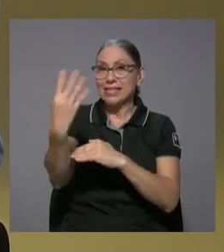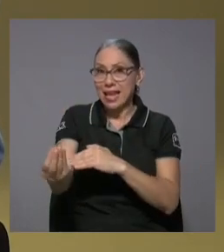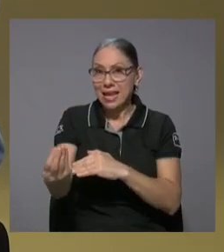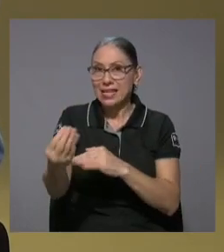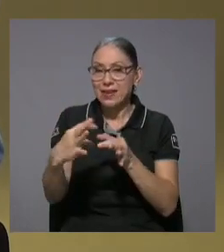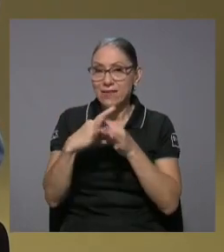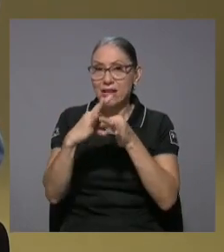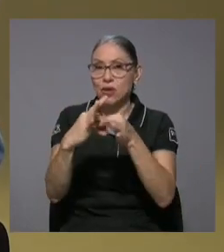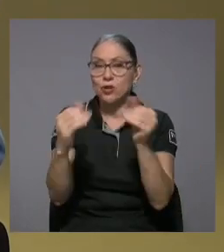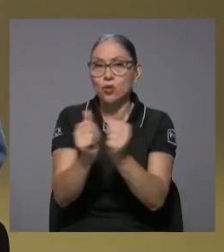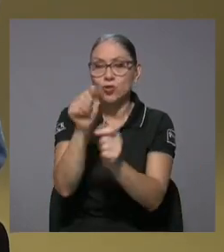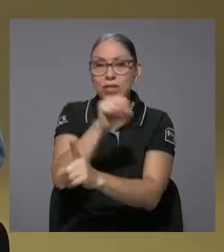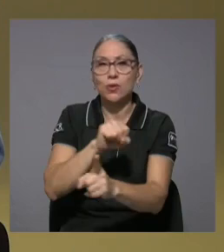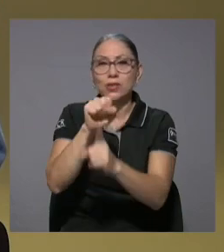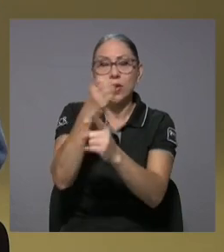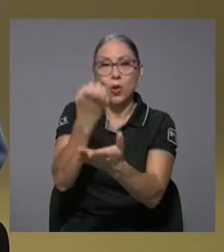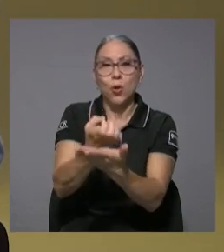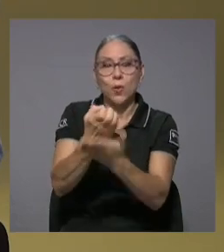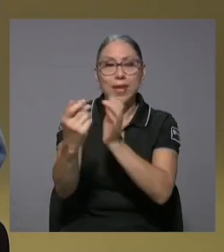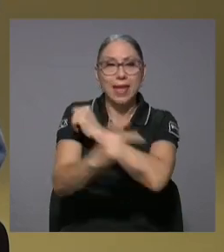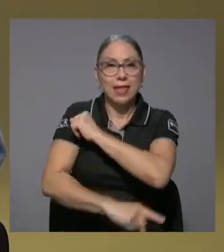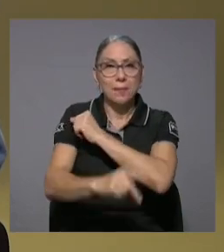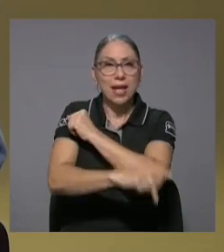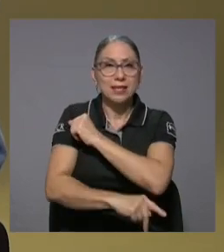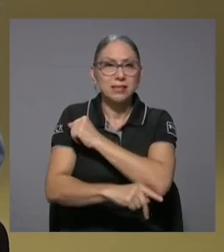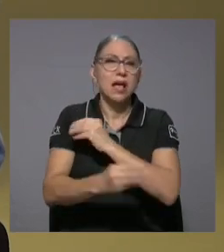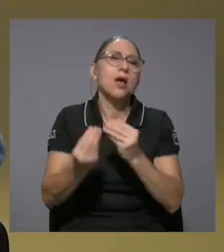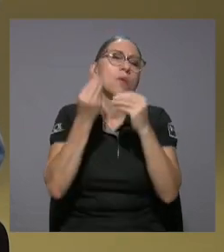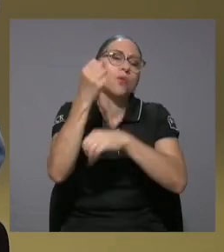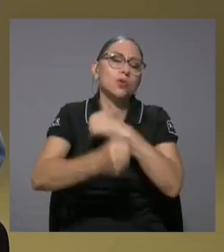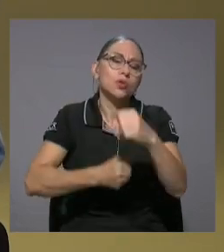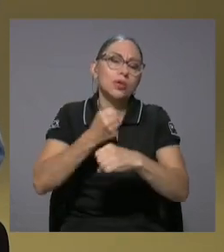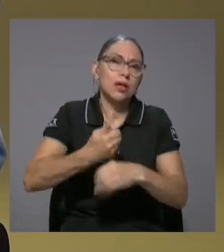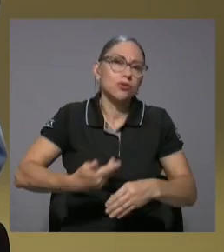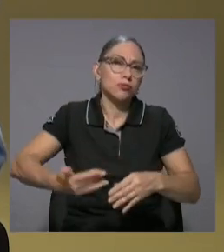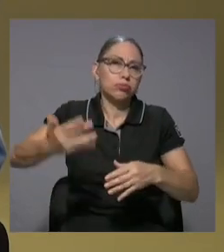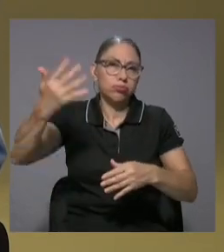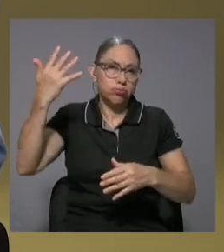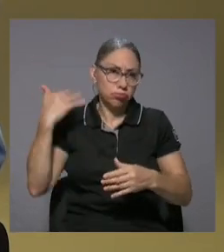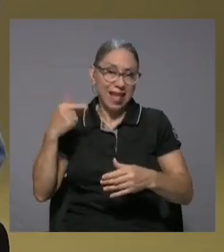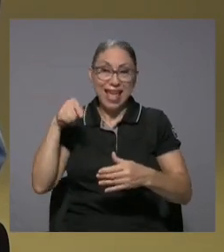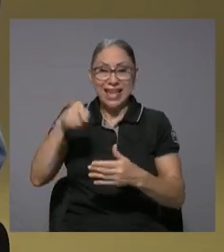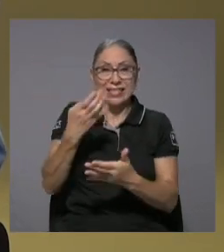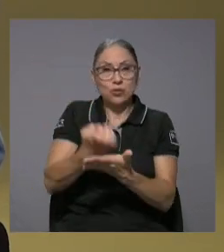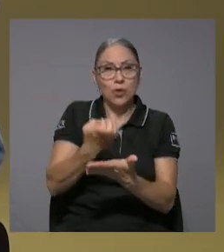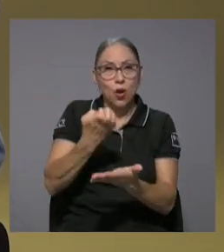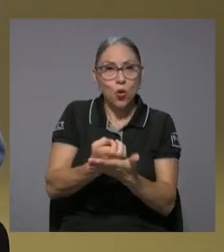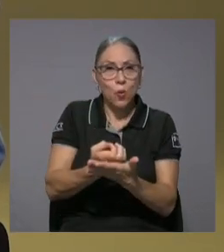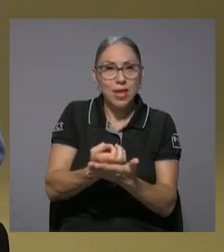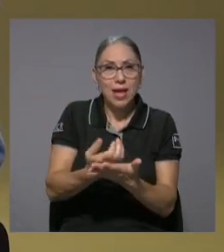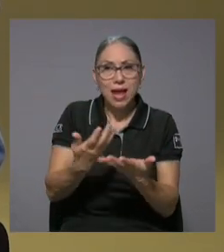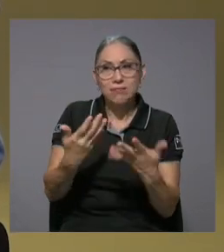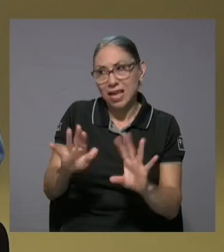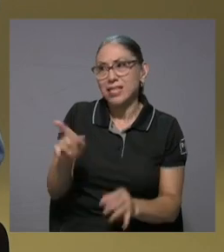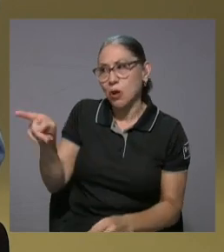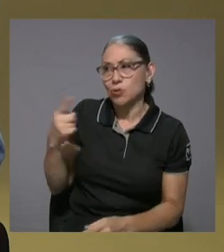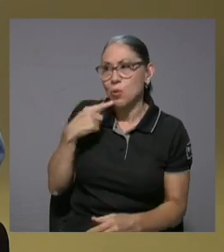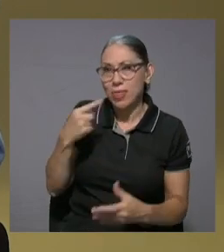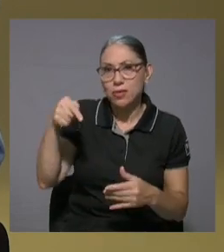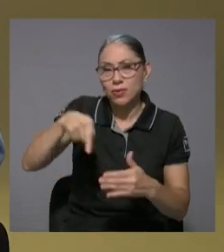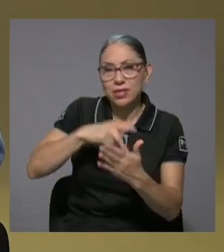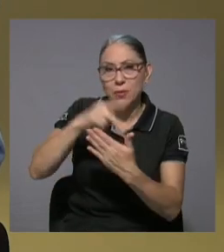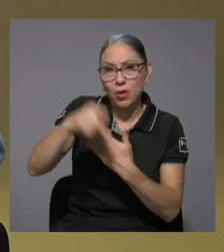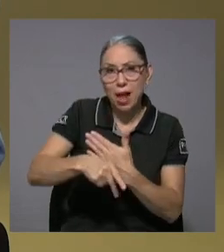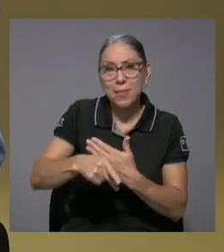económica del país, que es delicada desde hace muchos años. Esta es una economía que, como usted tantas veces ha comentado en este programa, tiene